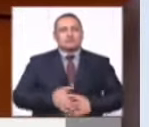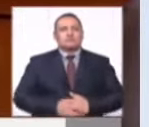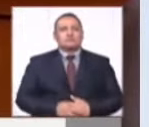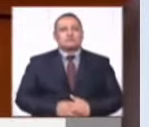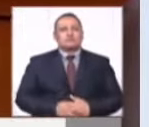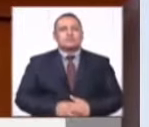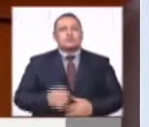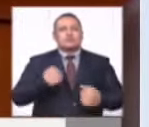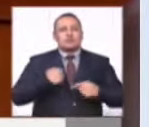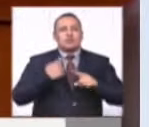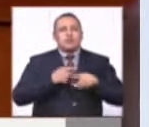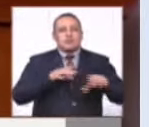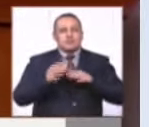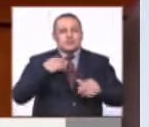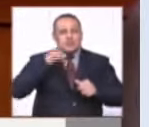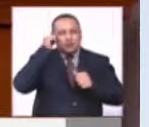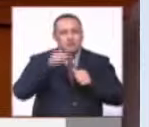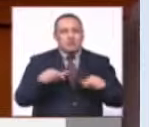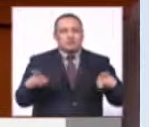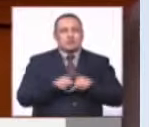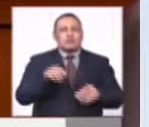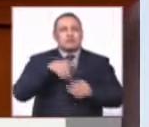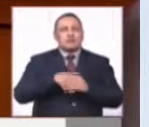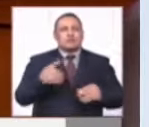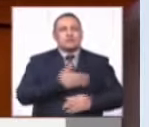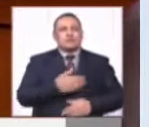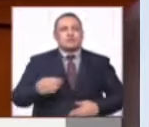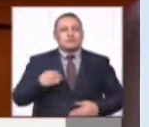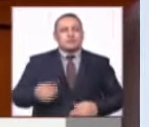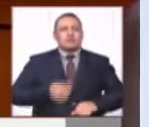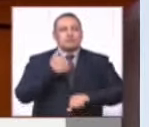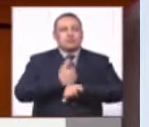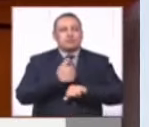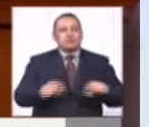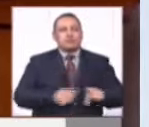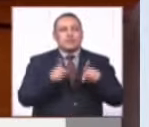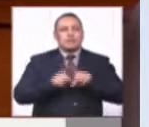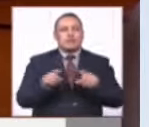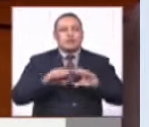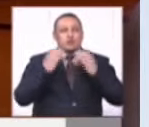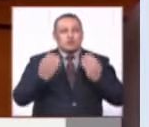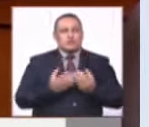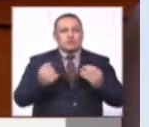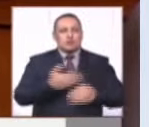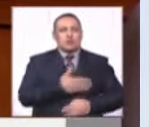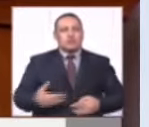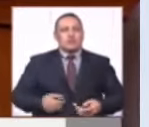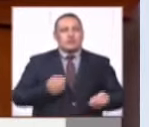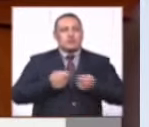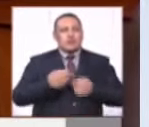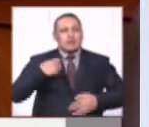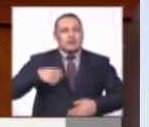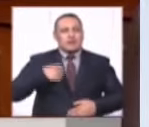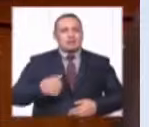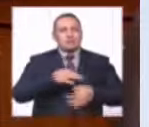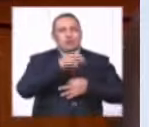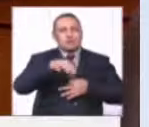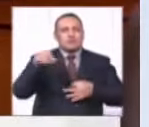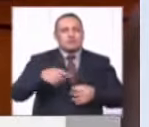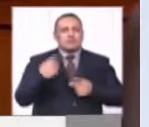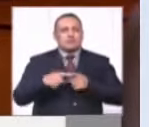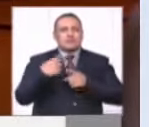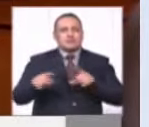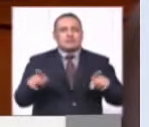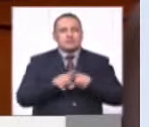ministros. Para hacerle recordar que la elección de presidente constitucional, congresistas, gobernadores, alcaldes, provinciales, distritales